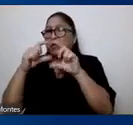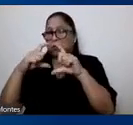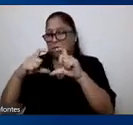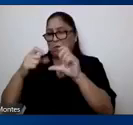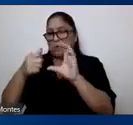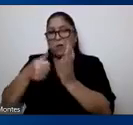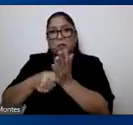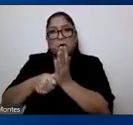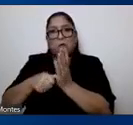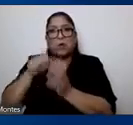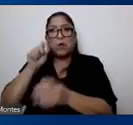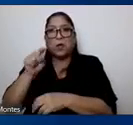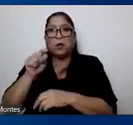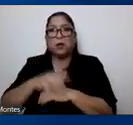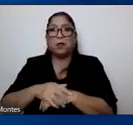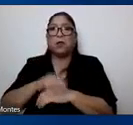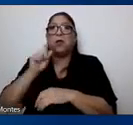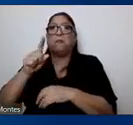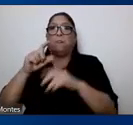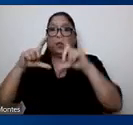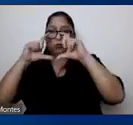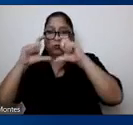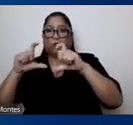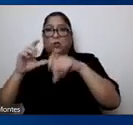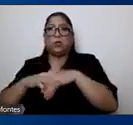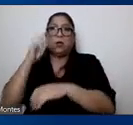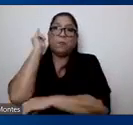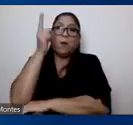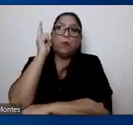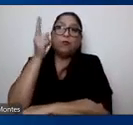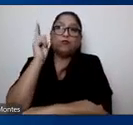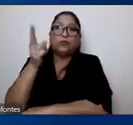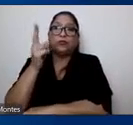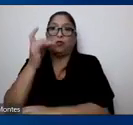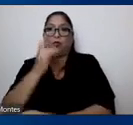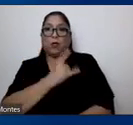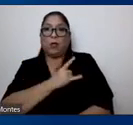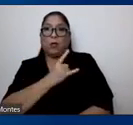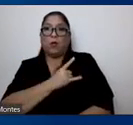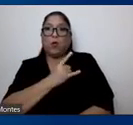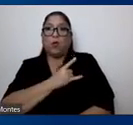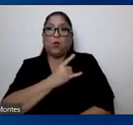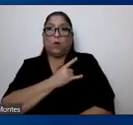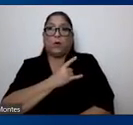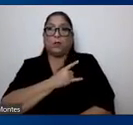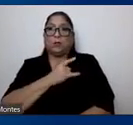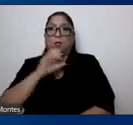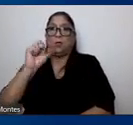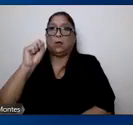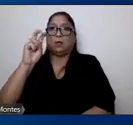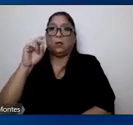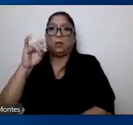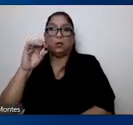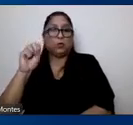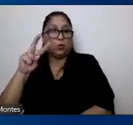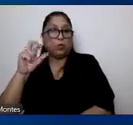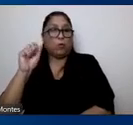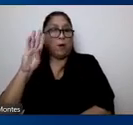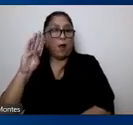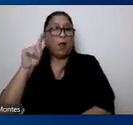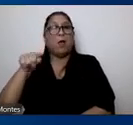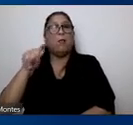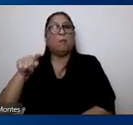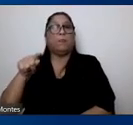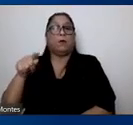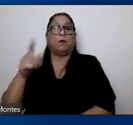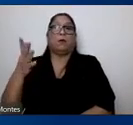eh, de su ficha de profesor en la Universidad San Cristóbal de Huamán, en donde ejercía la docencia